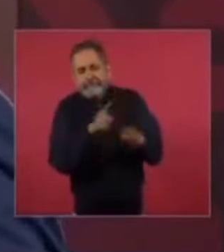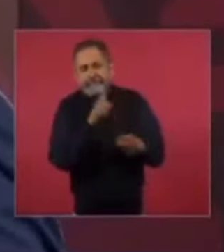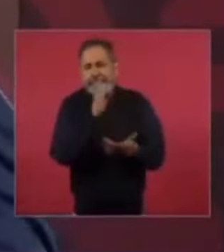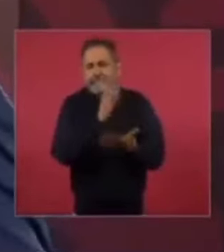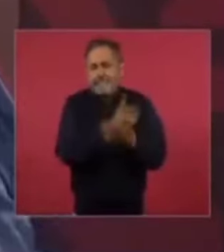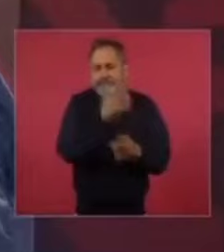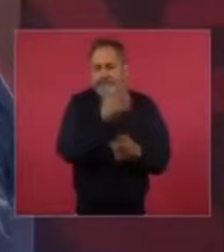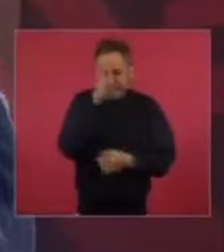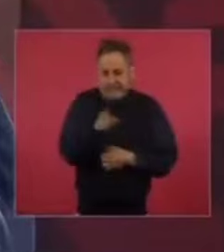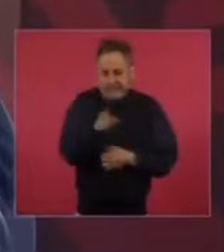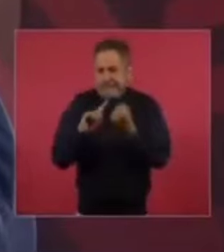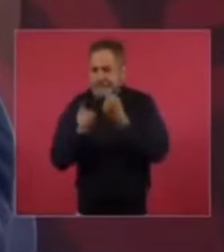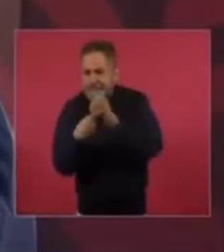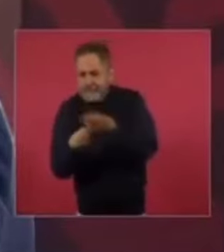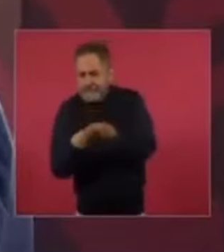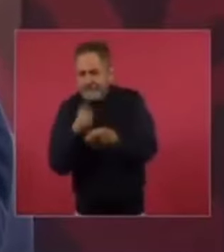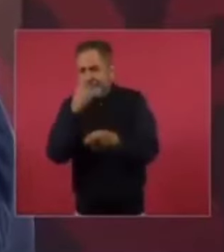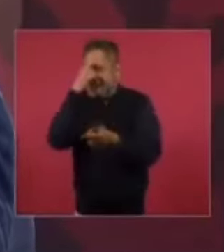y hay que ir